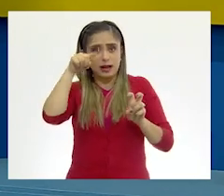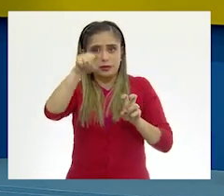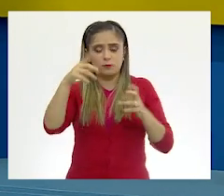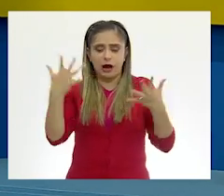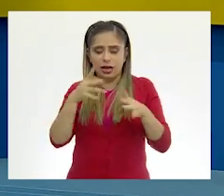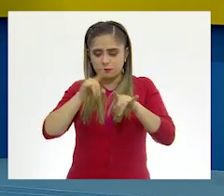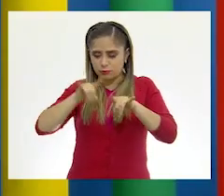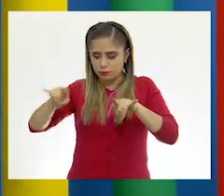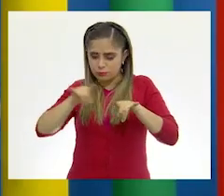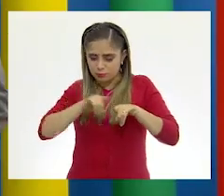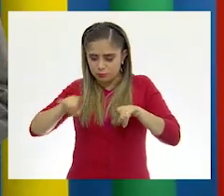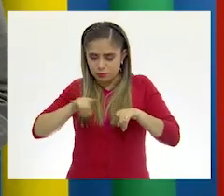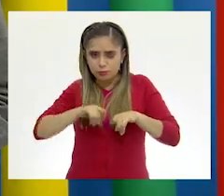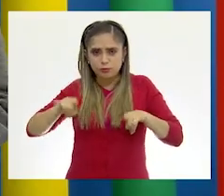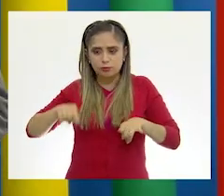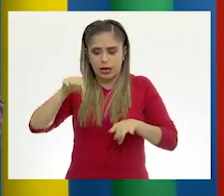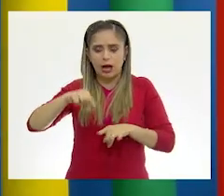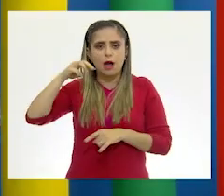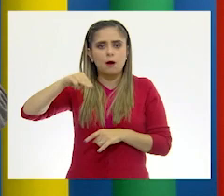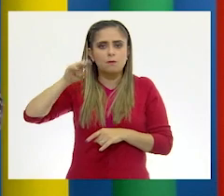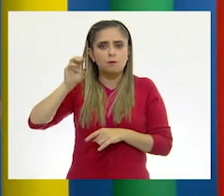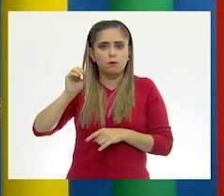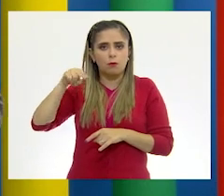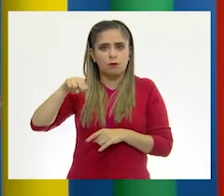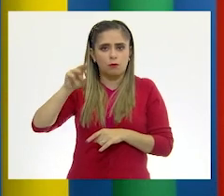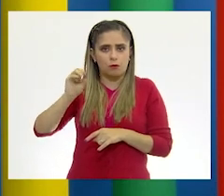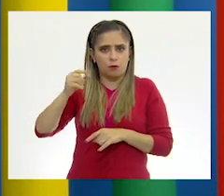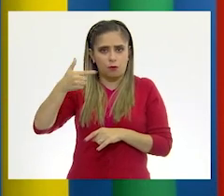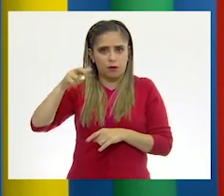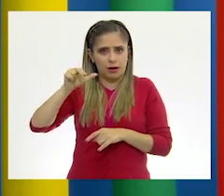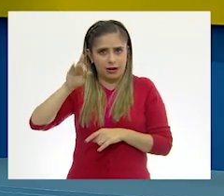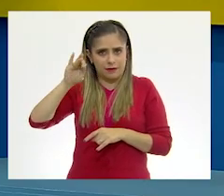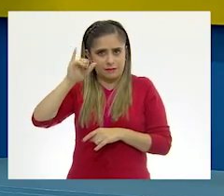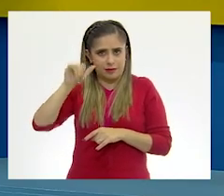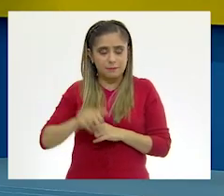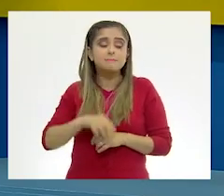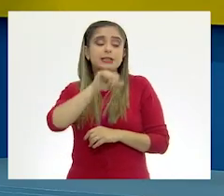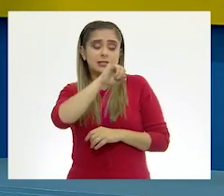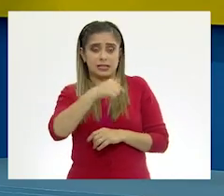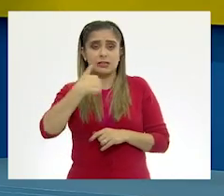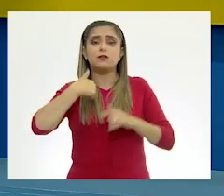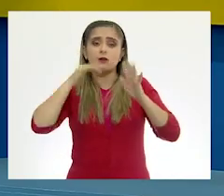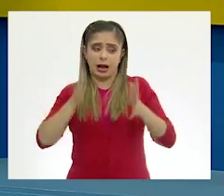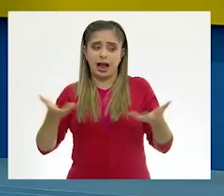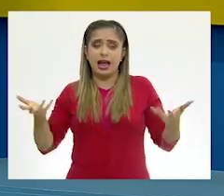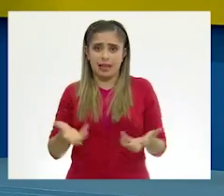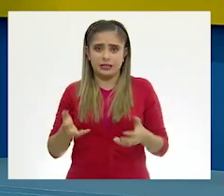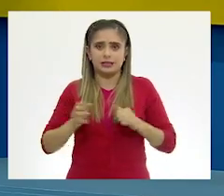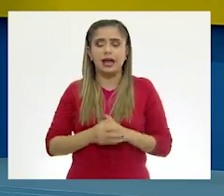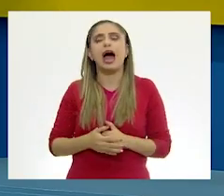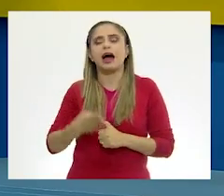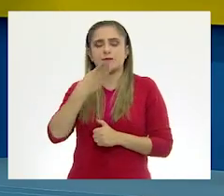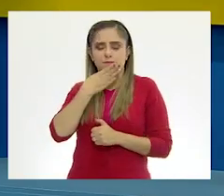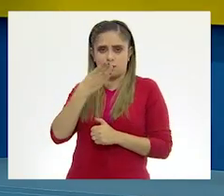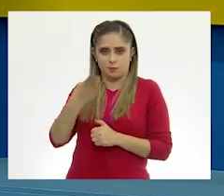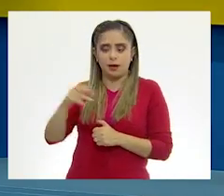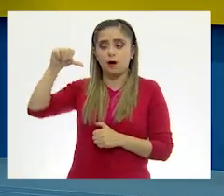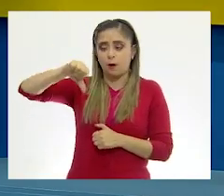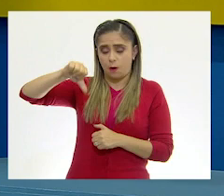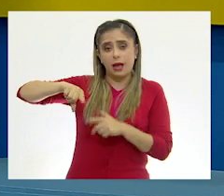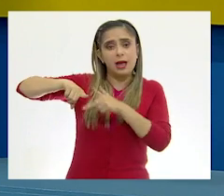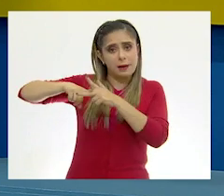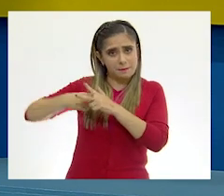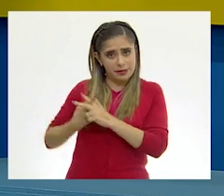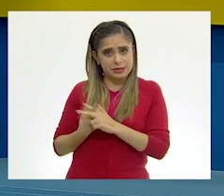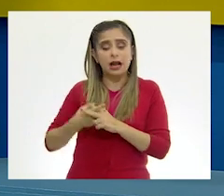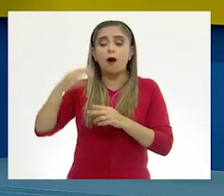monografía? Claro, yo busqué, de hecho, algunas, maestra. Muy bien, pues vamos a comenzar, ya que el día de hoy vamos a analizar